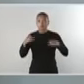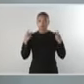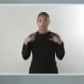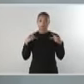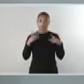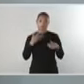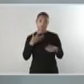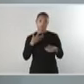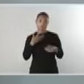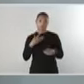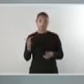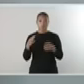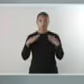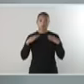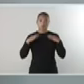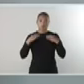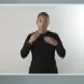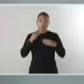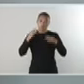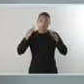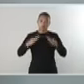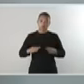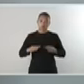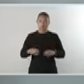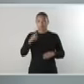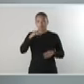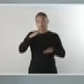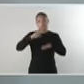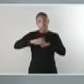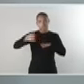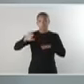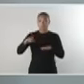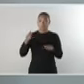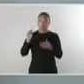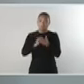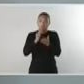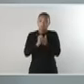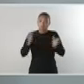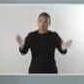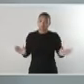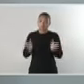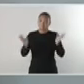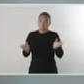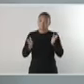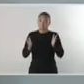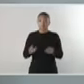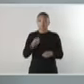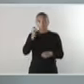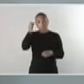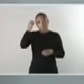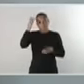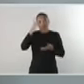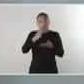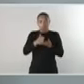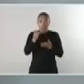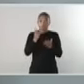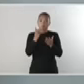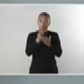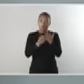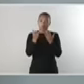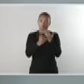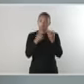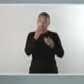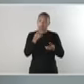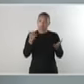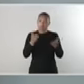traiga bien puesta la camiseta para sacar a Tamaulipas adelante Esa es la propuesta que les hacemos de manera directa